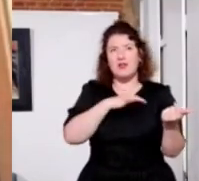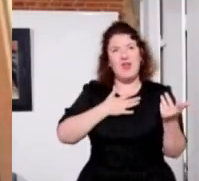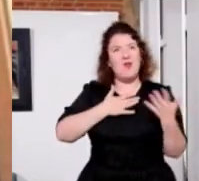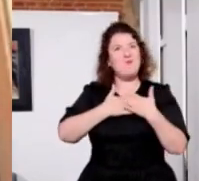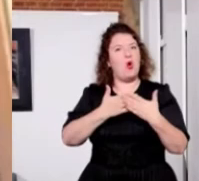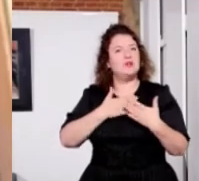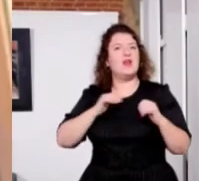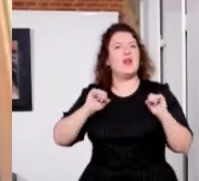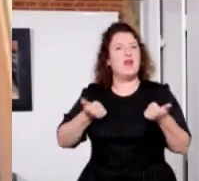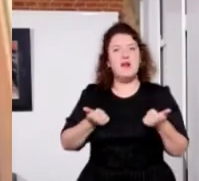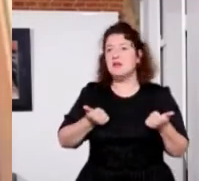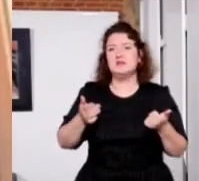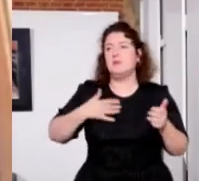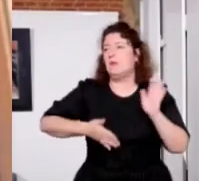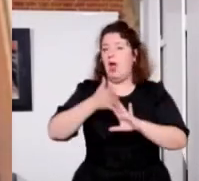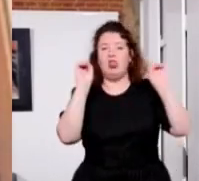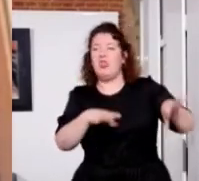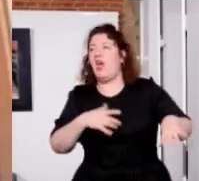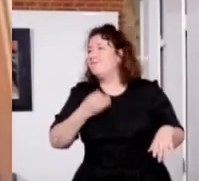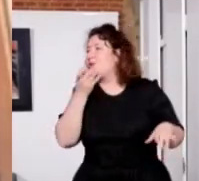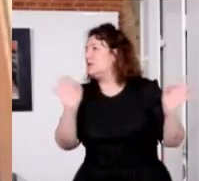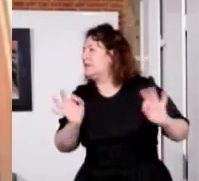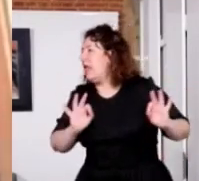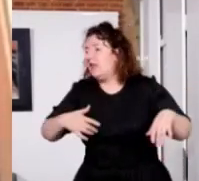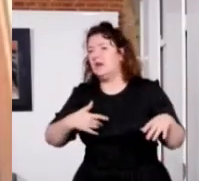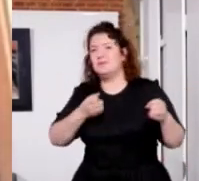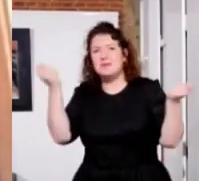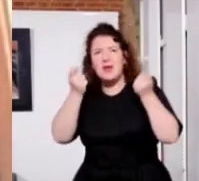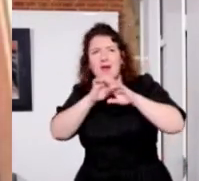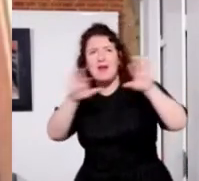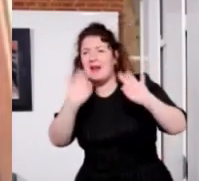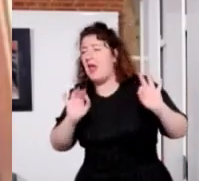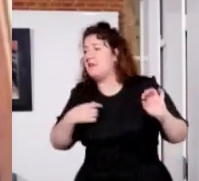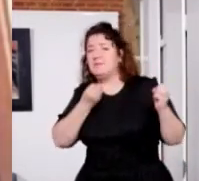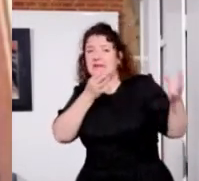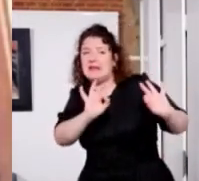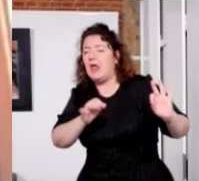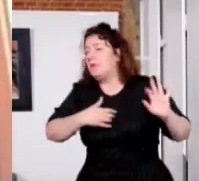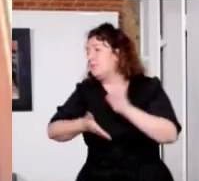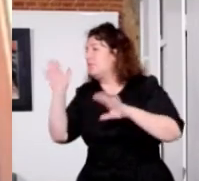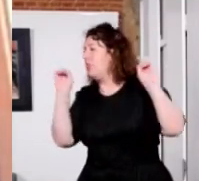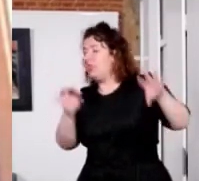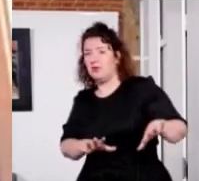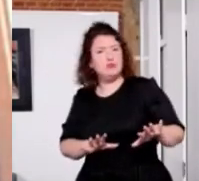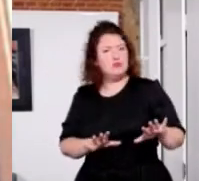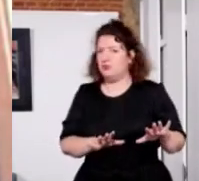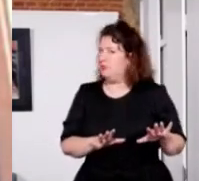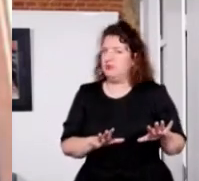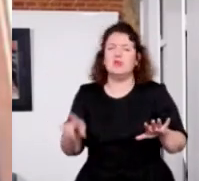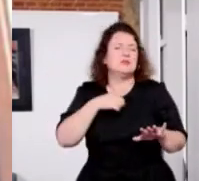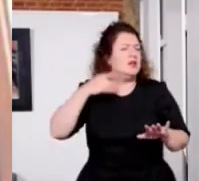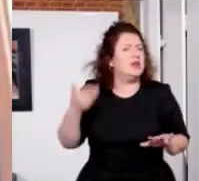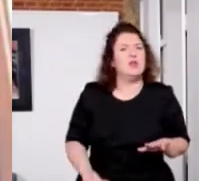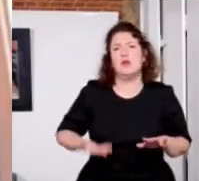va sin haberlo narrado, sin haberlo contado, sin haberlo divulgado, sin haberlo transferido. ¿Qué importa? Es que